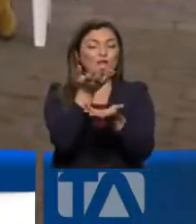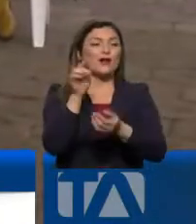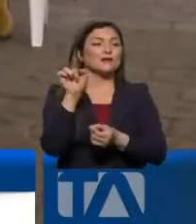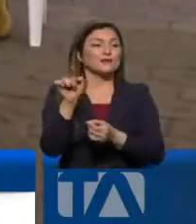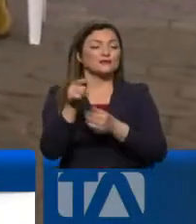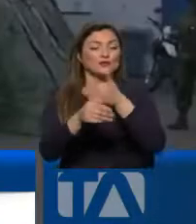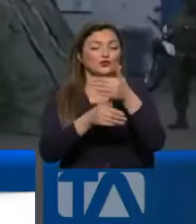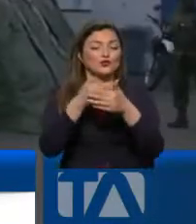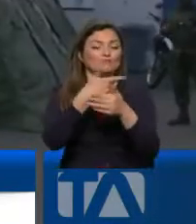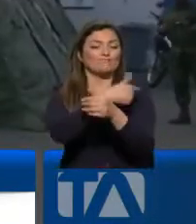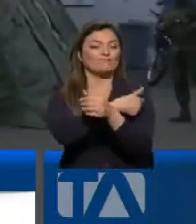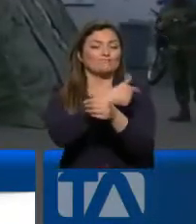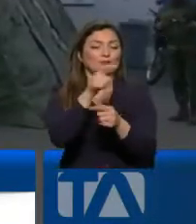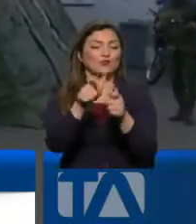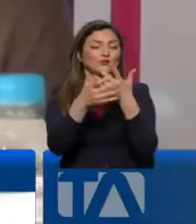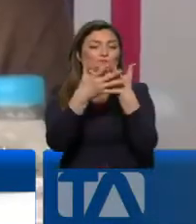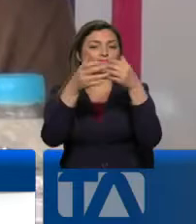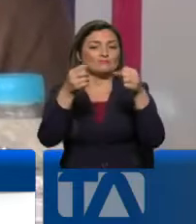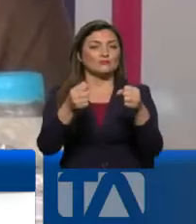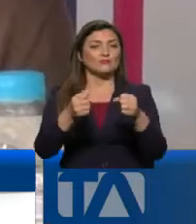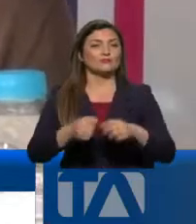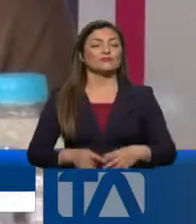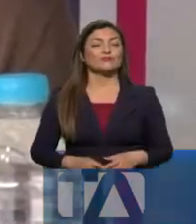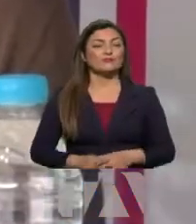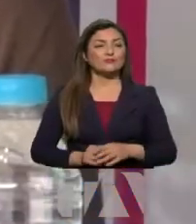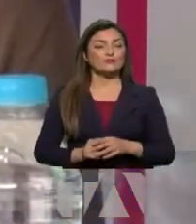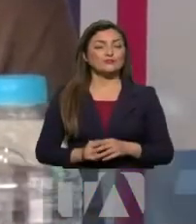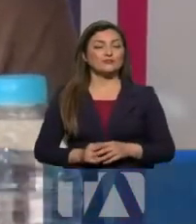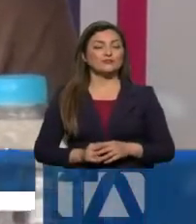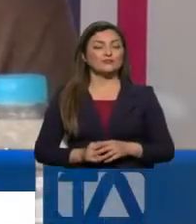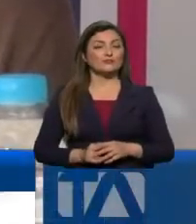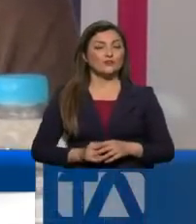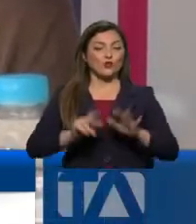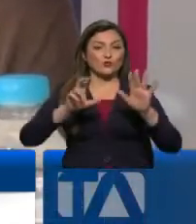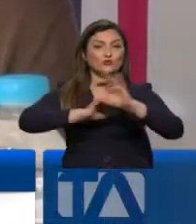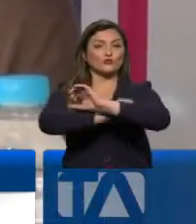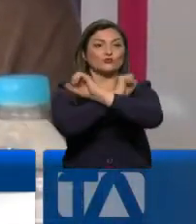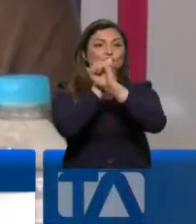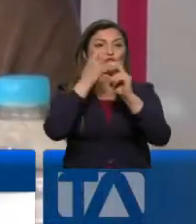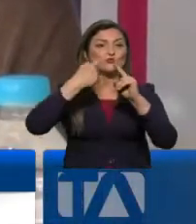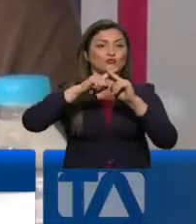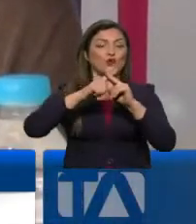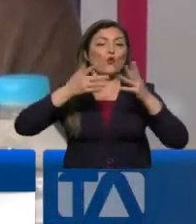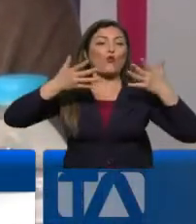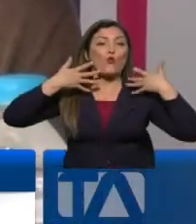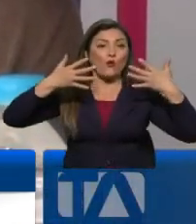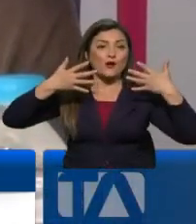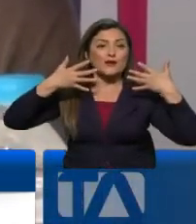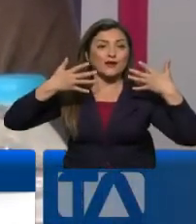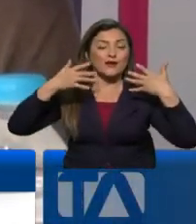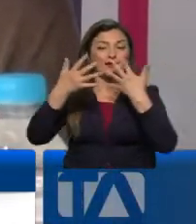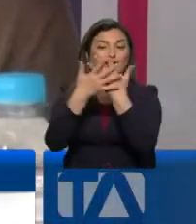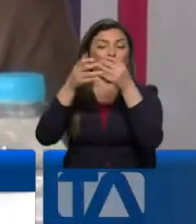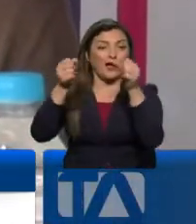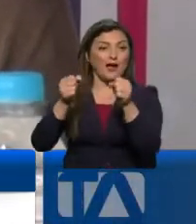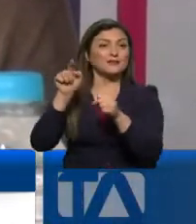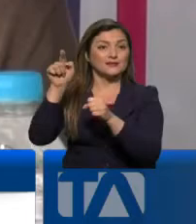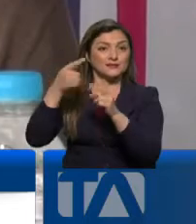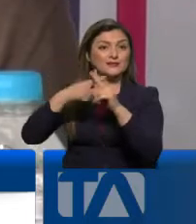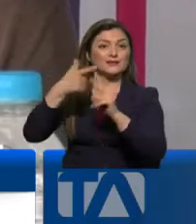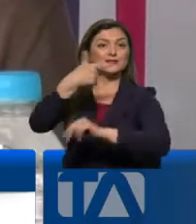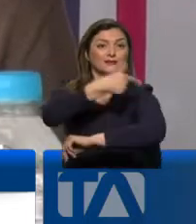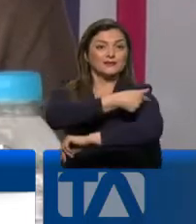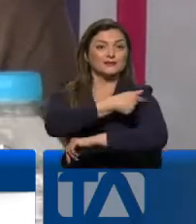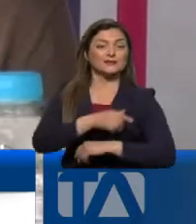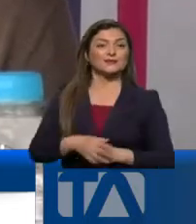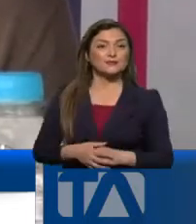vacunación a la población carcelaria. Nosotros empezamos a las 8 de la mañana en Guayaquil, en el litoral,